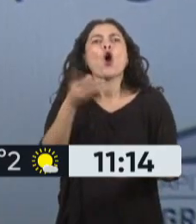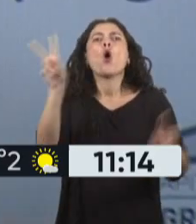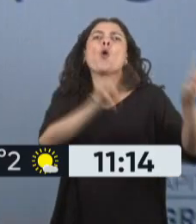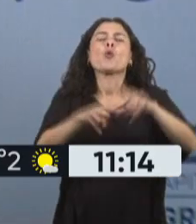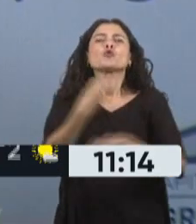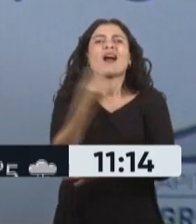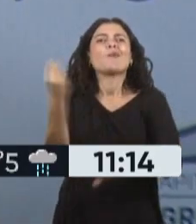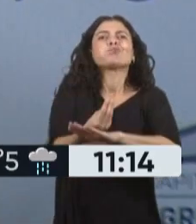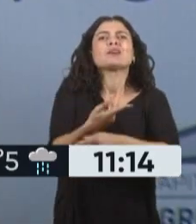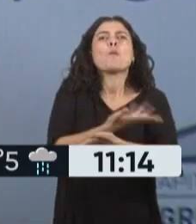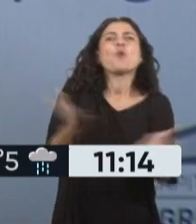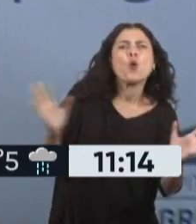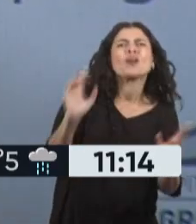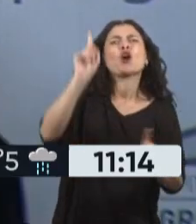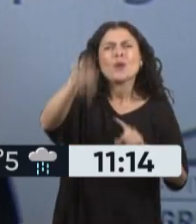turno.